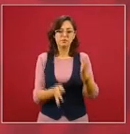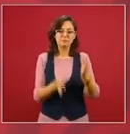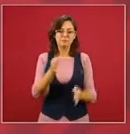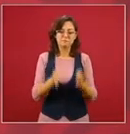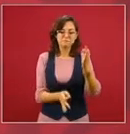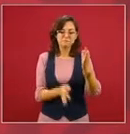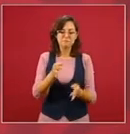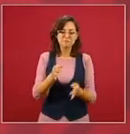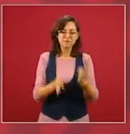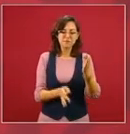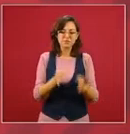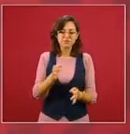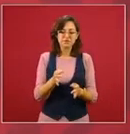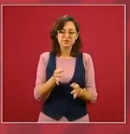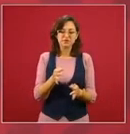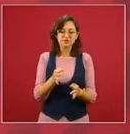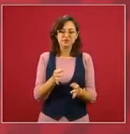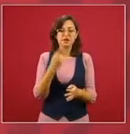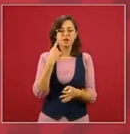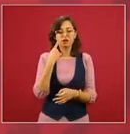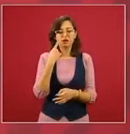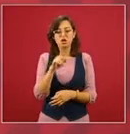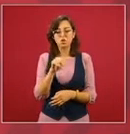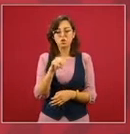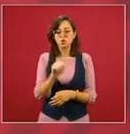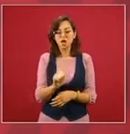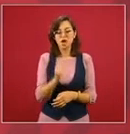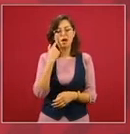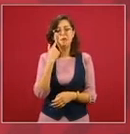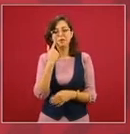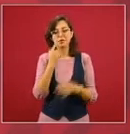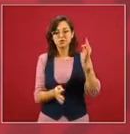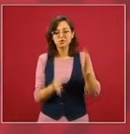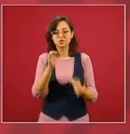señor García Luna,